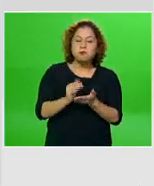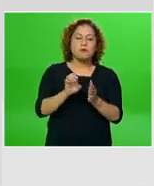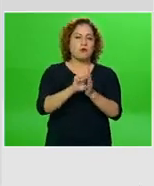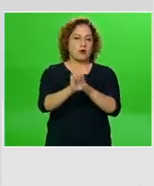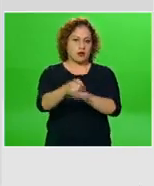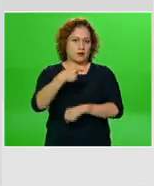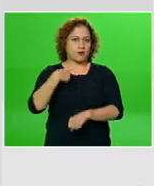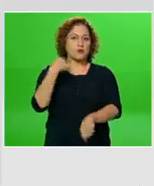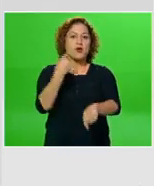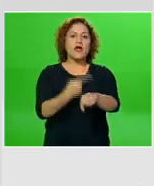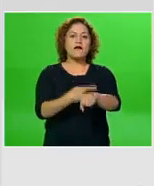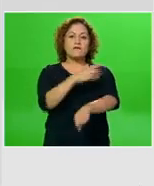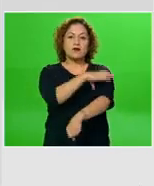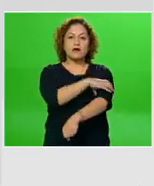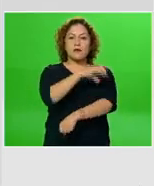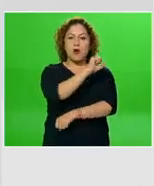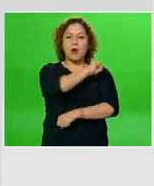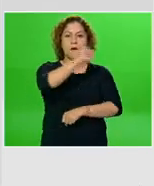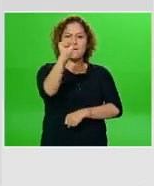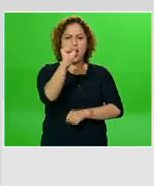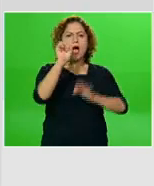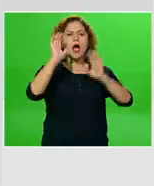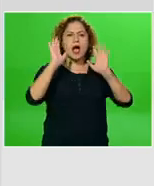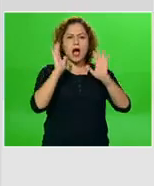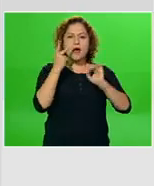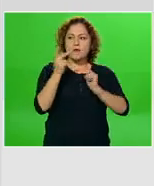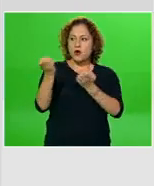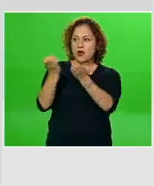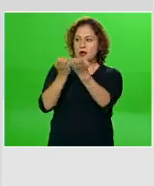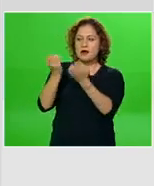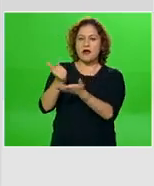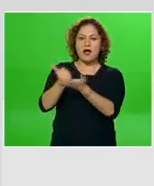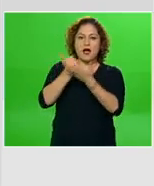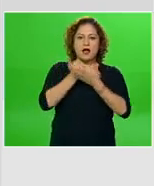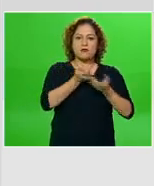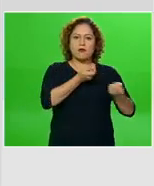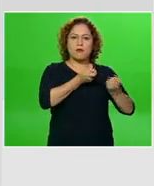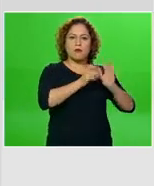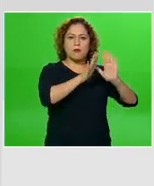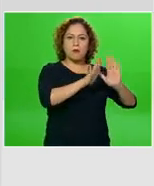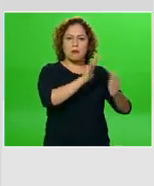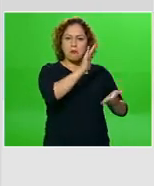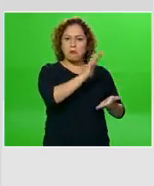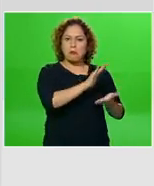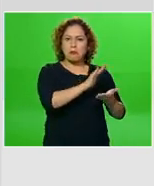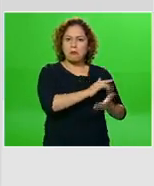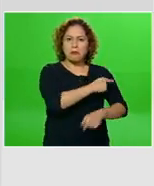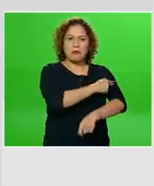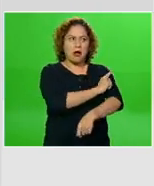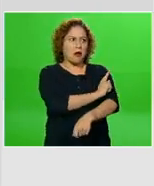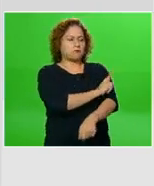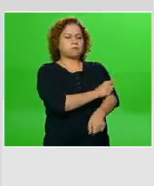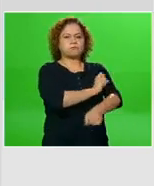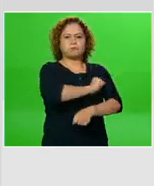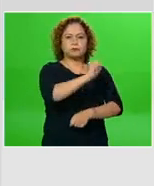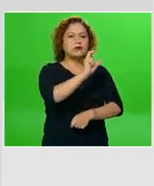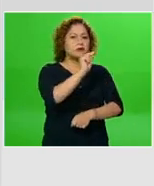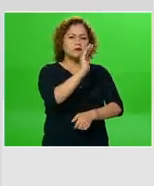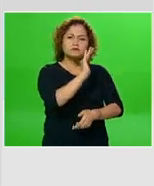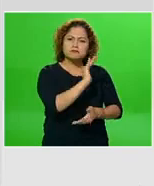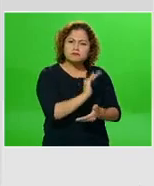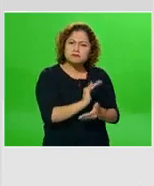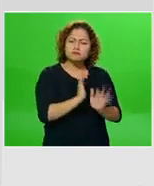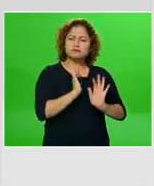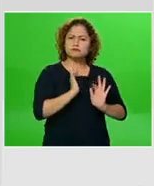hipertensión controlada y el ejercicio ayuda a este control y si la tengo controlada nuevamente disminuye el riesgo